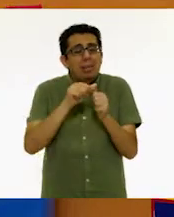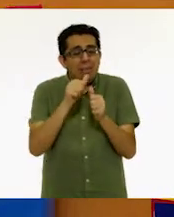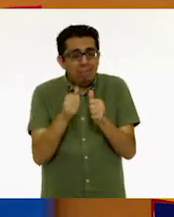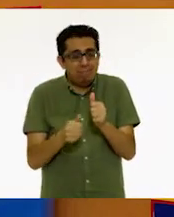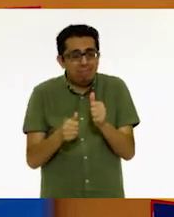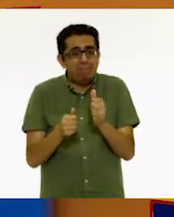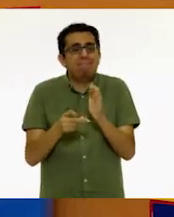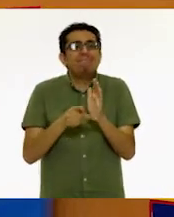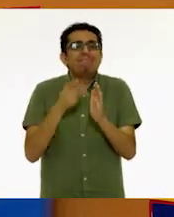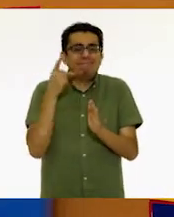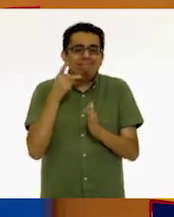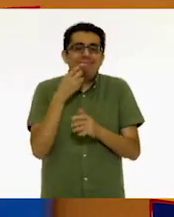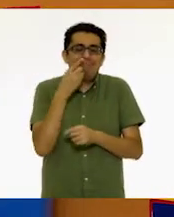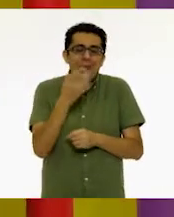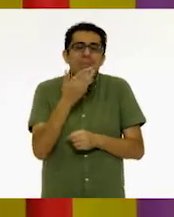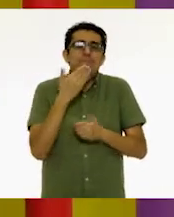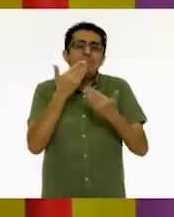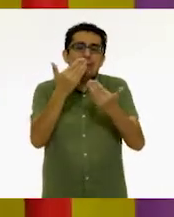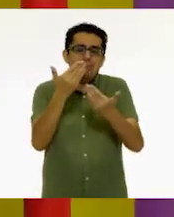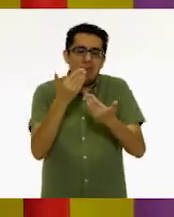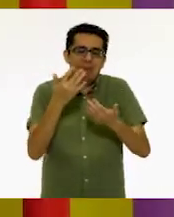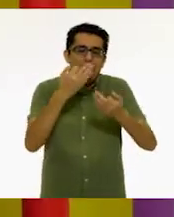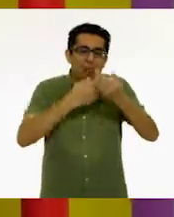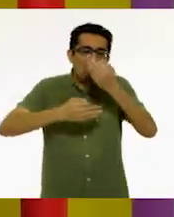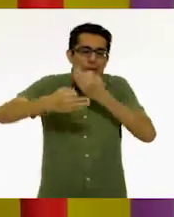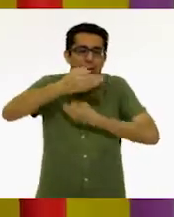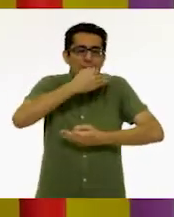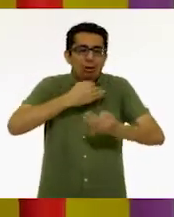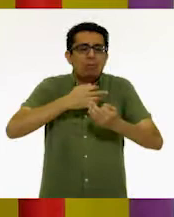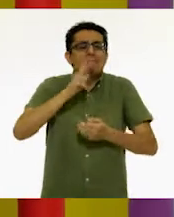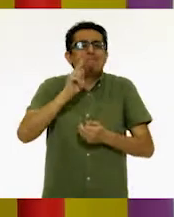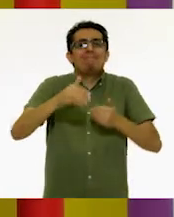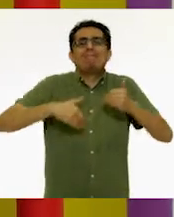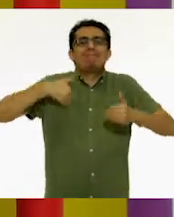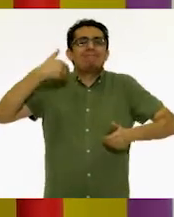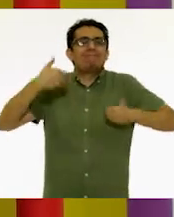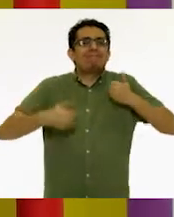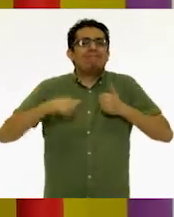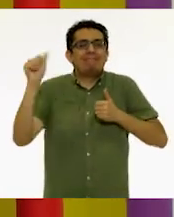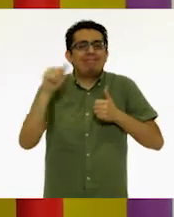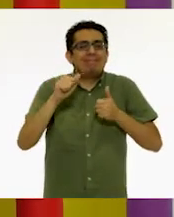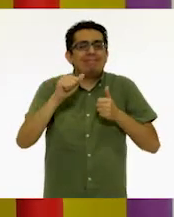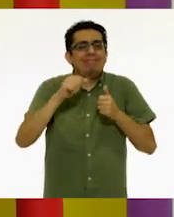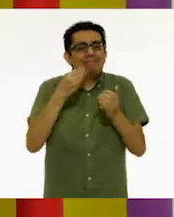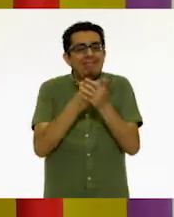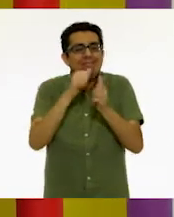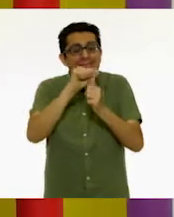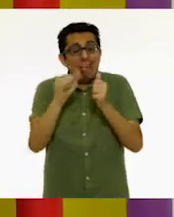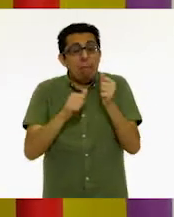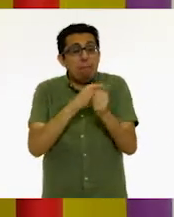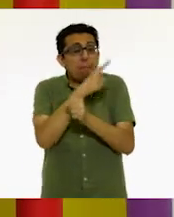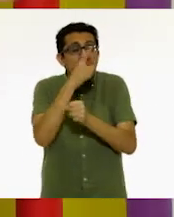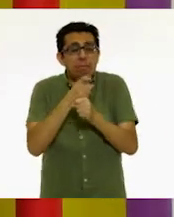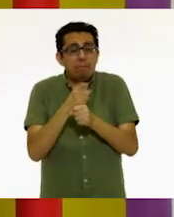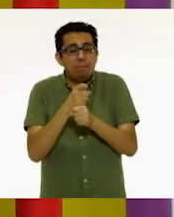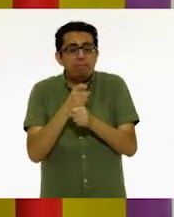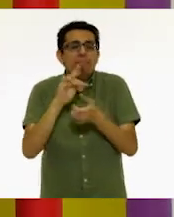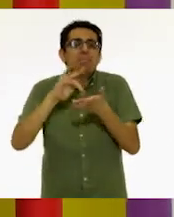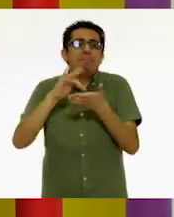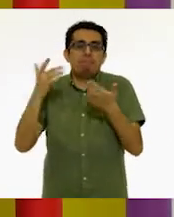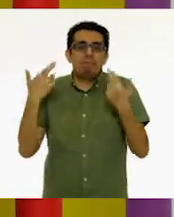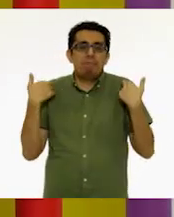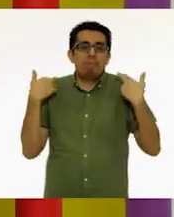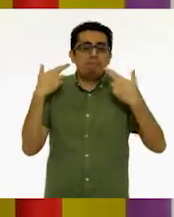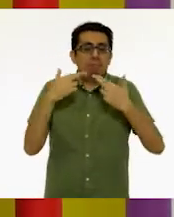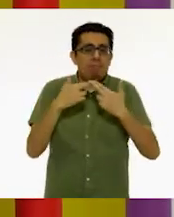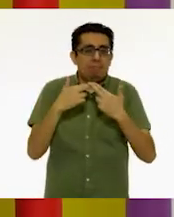nuevamente, bienvenidos. ¡Sí! Estuvo bien divertida nuestra clase de artes, nuestra primera clase de artes. Y muchísimas gracias,